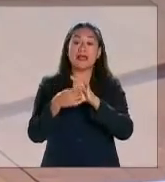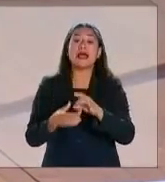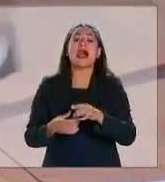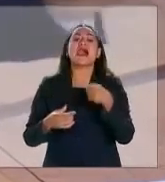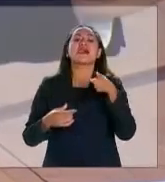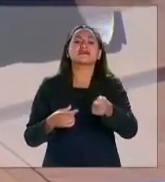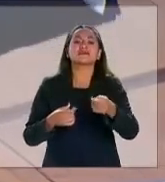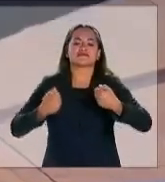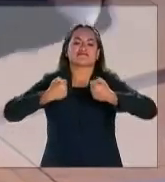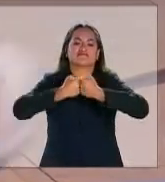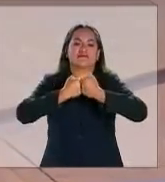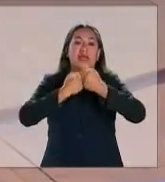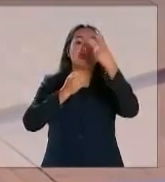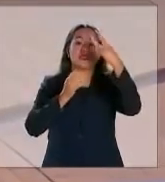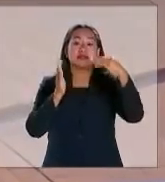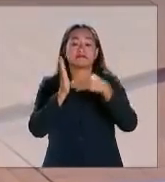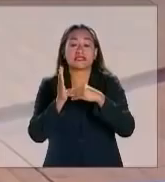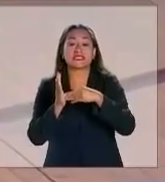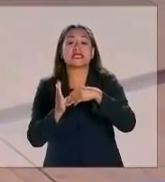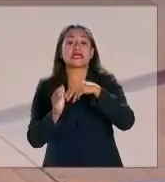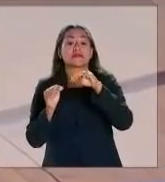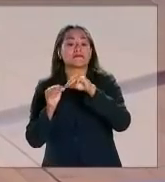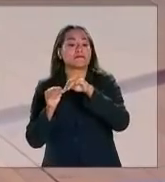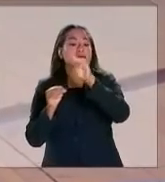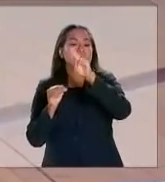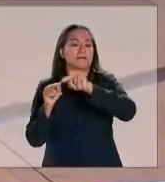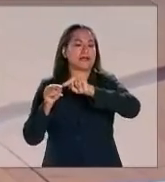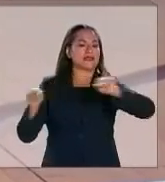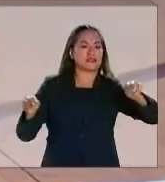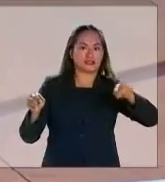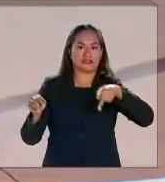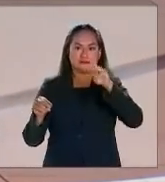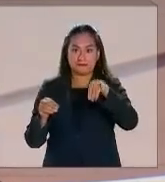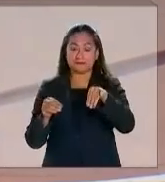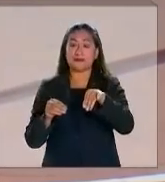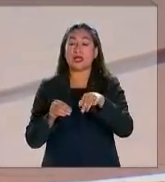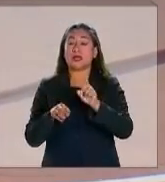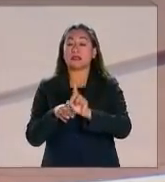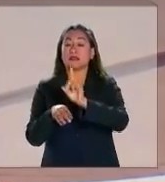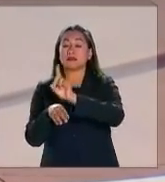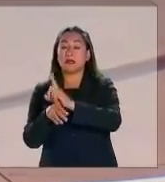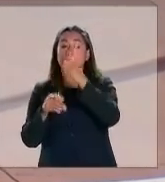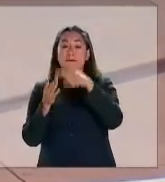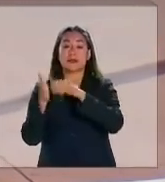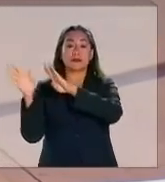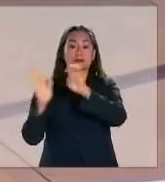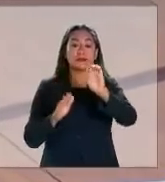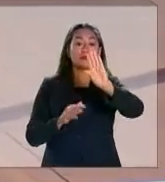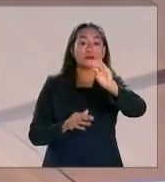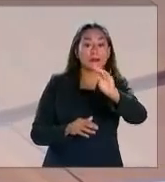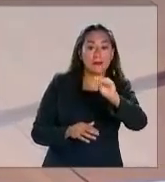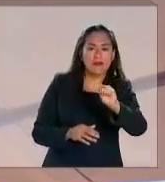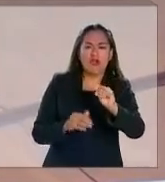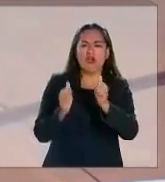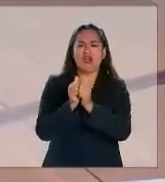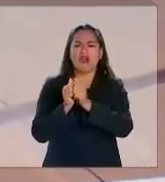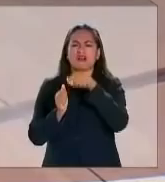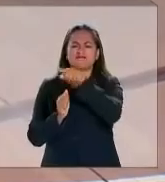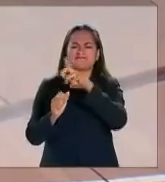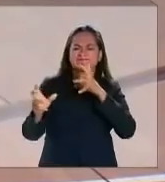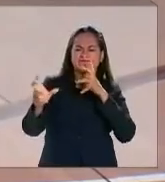desde los actos terroristas de los 90 pasando por el de las torres gemelas cuántos terroristas han entrado a estados unidos por